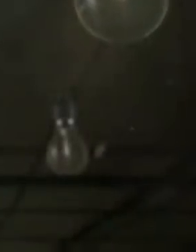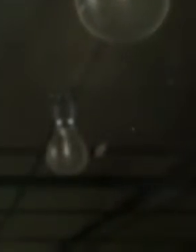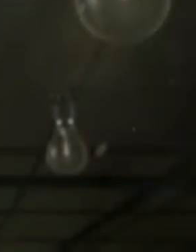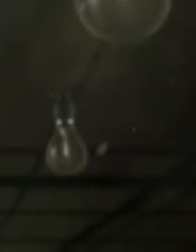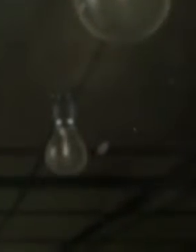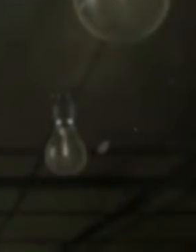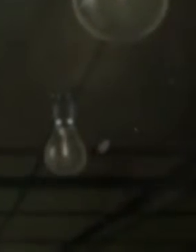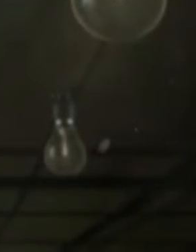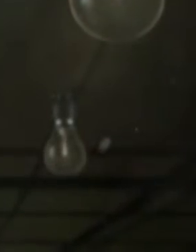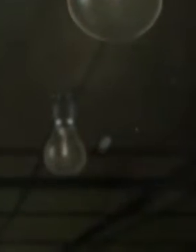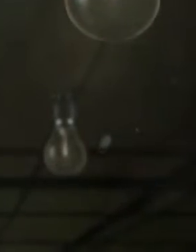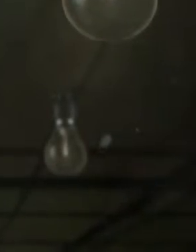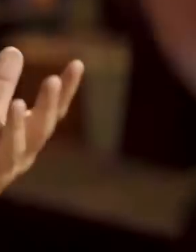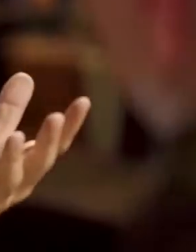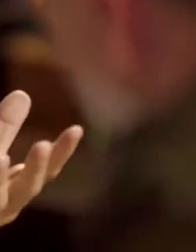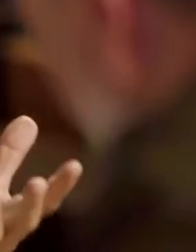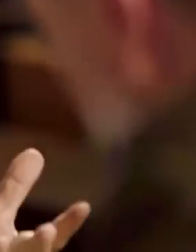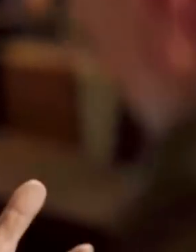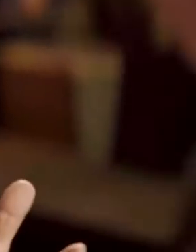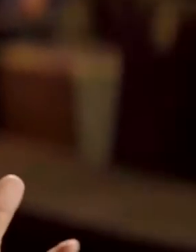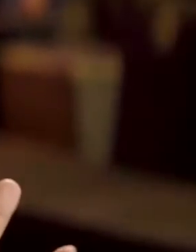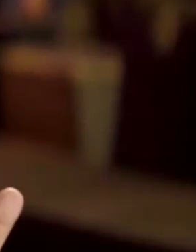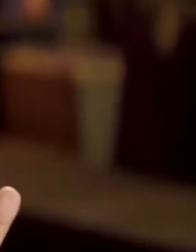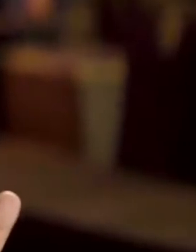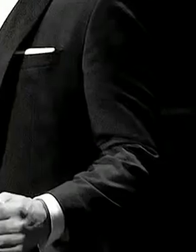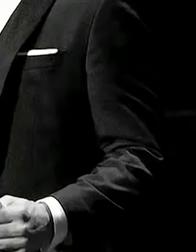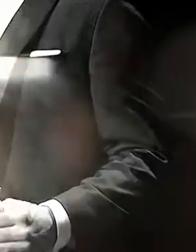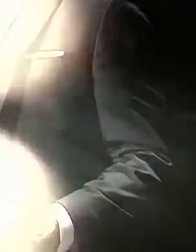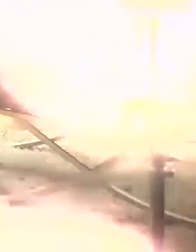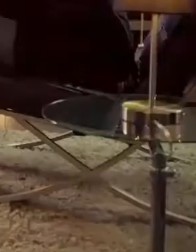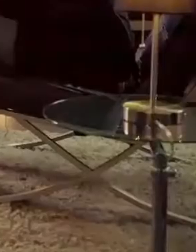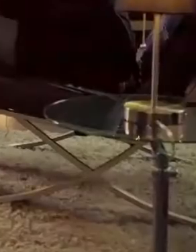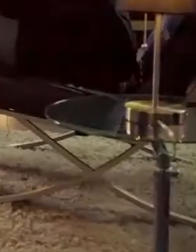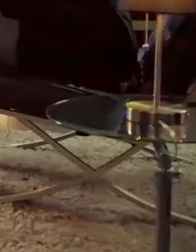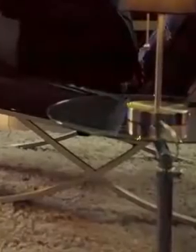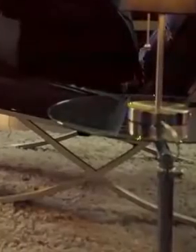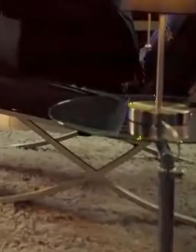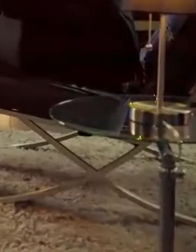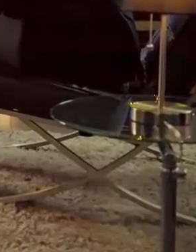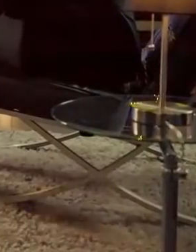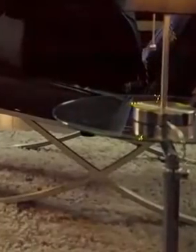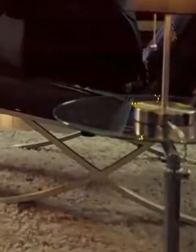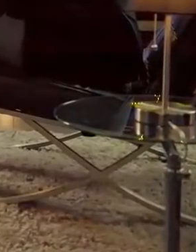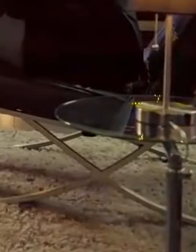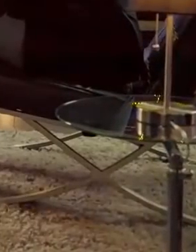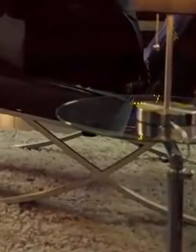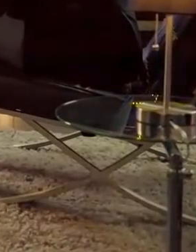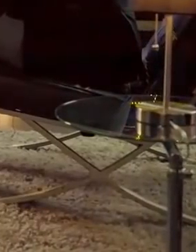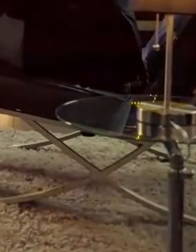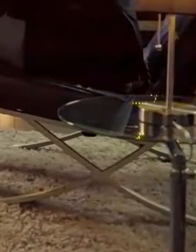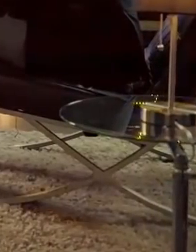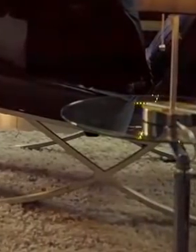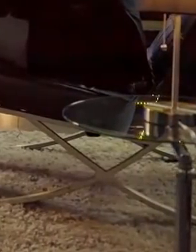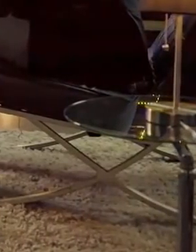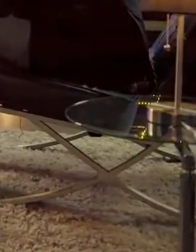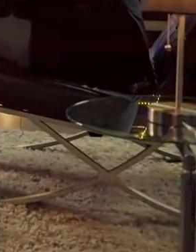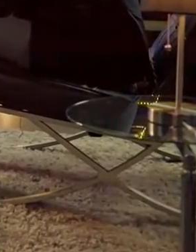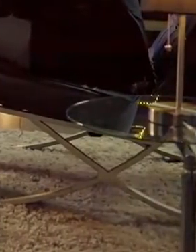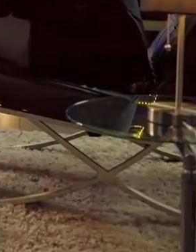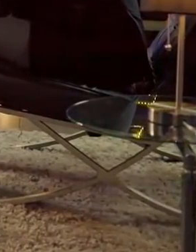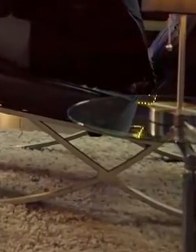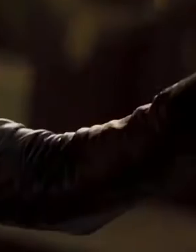Actuar era su destino. Al principio no sabía ni siquiera que quería ser actor. Y me aventé desde el escritorio y la maestra gritó y yo así de,